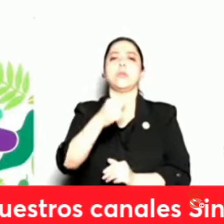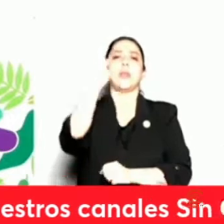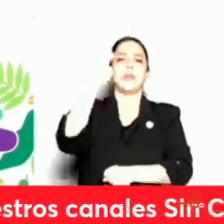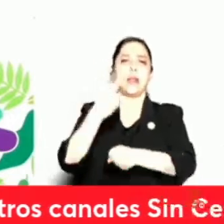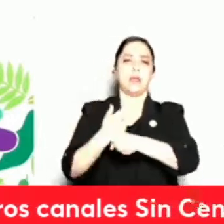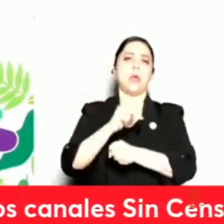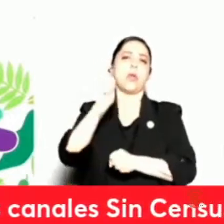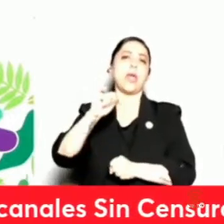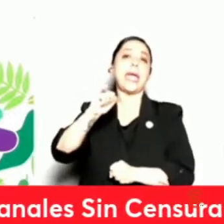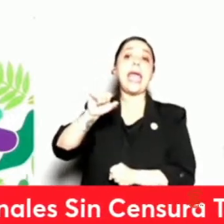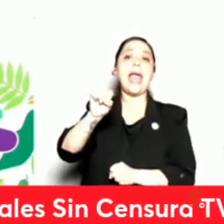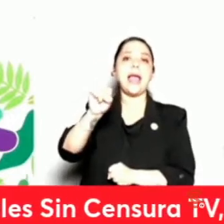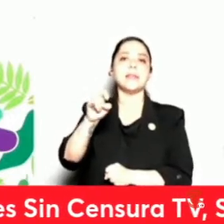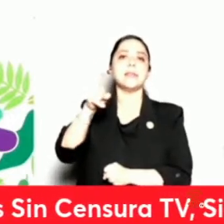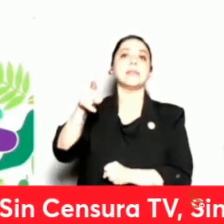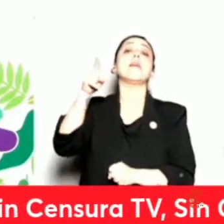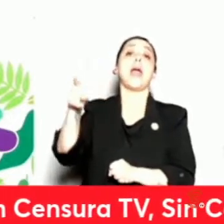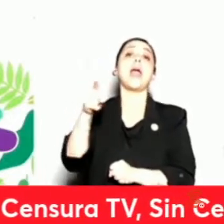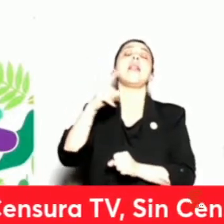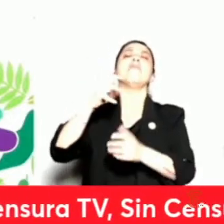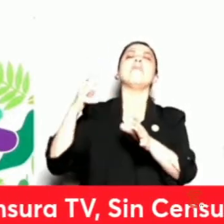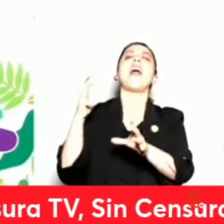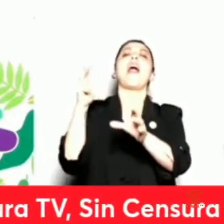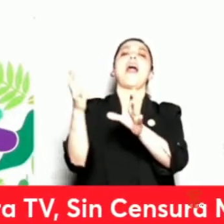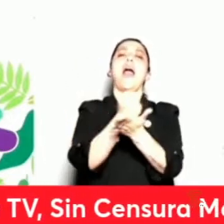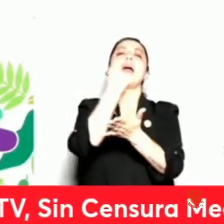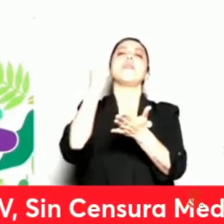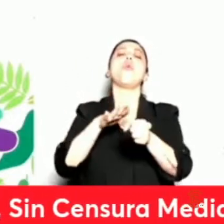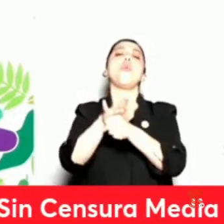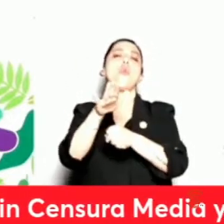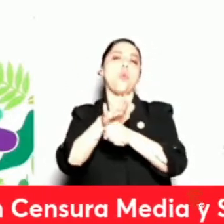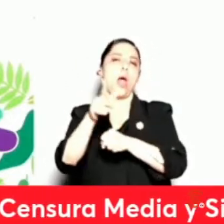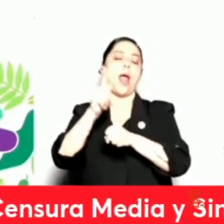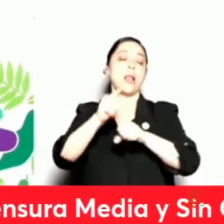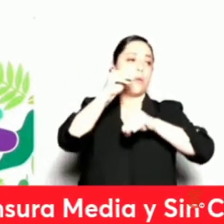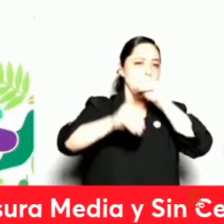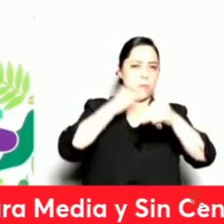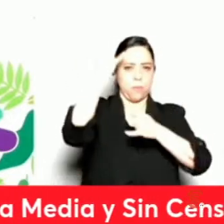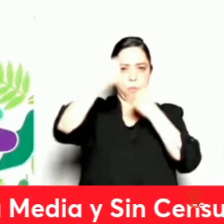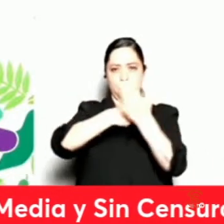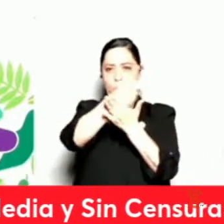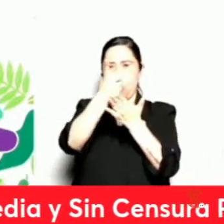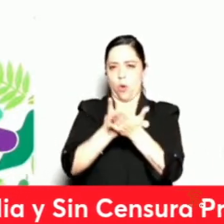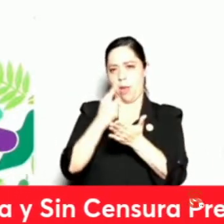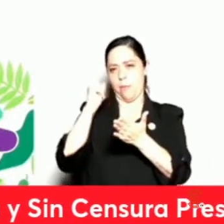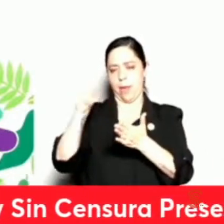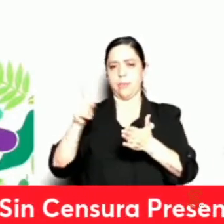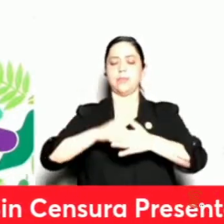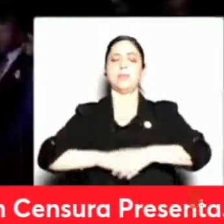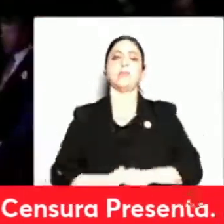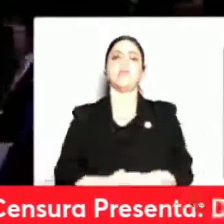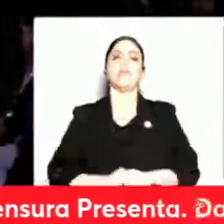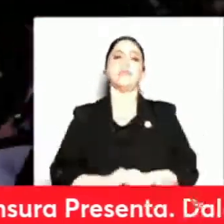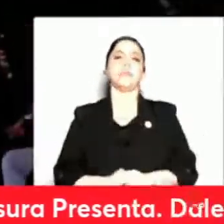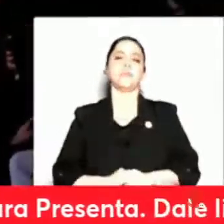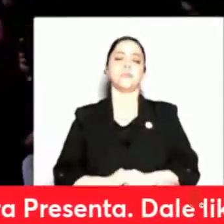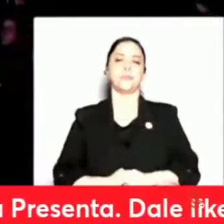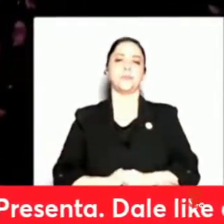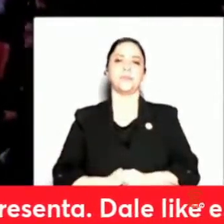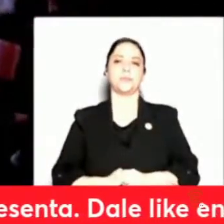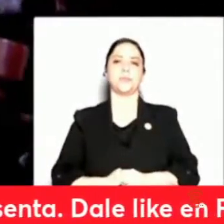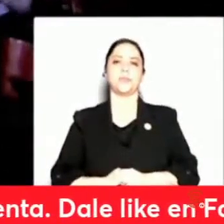IASIS. Uno de los principales logros fue la creación del programa de comedores públicos y comunitarios. Gracias.